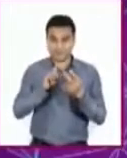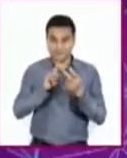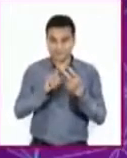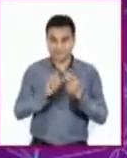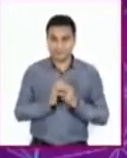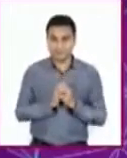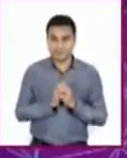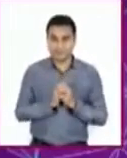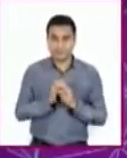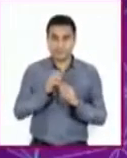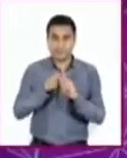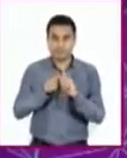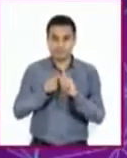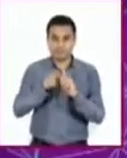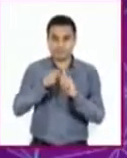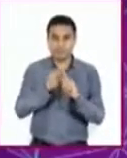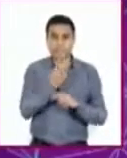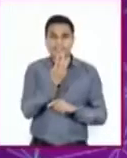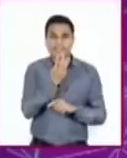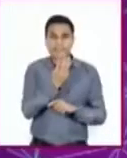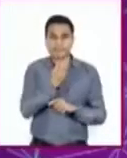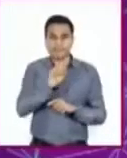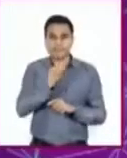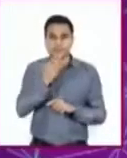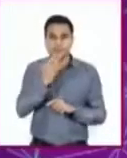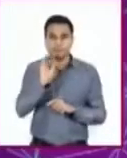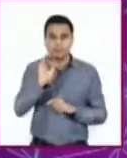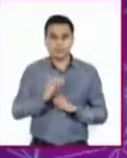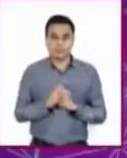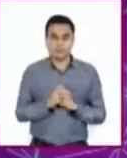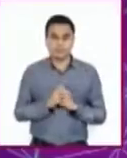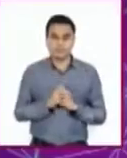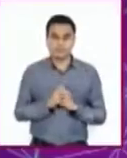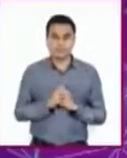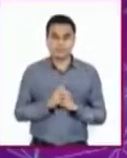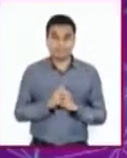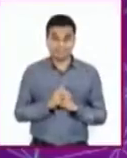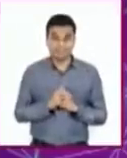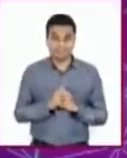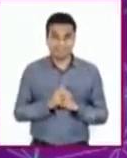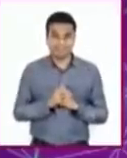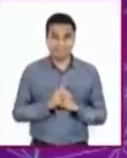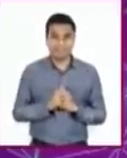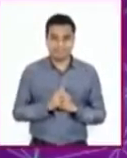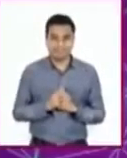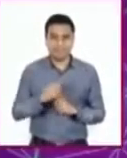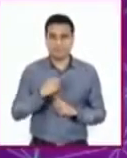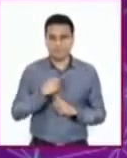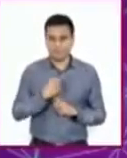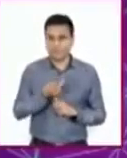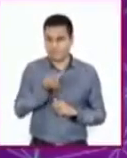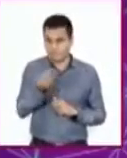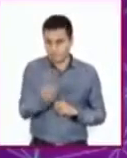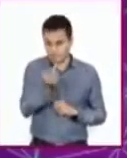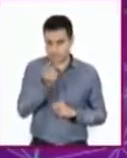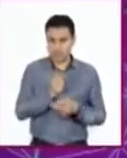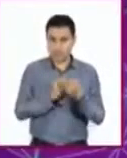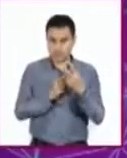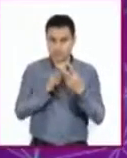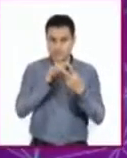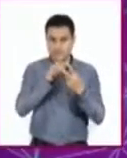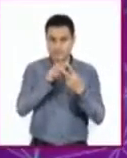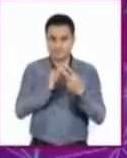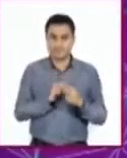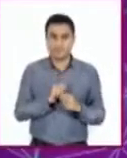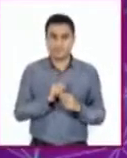2 alcanzó los 3.8 grados. Ante esta situación, les planteo dos preguntas.